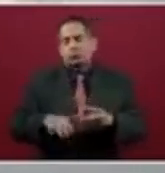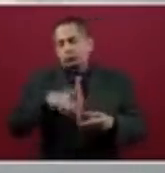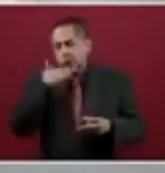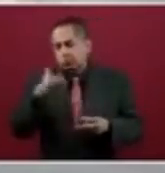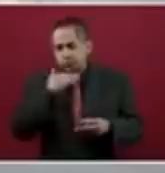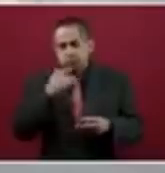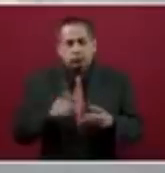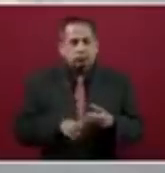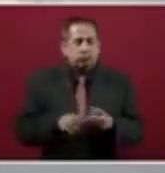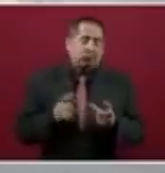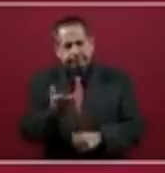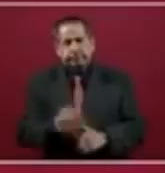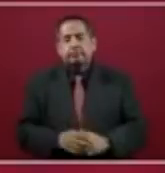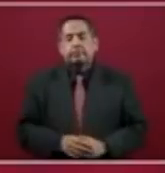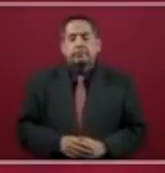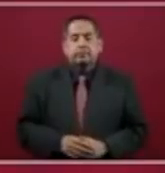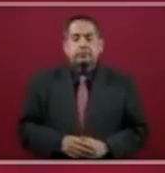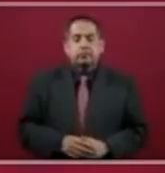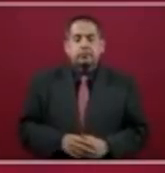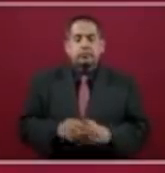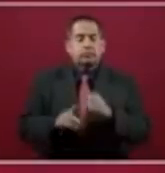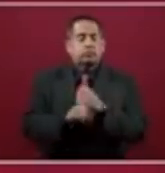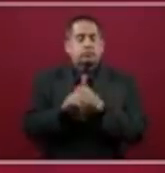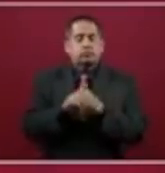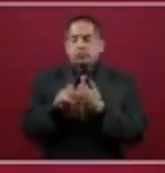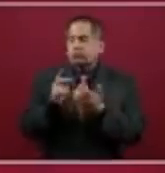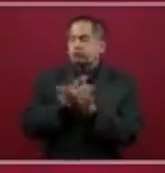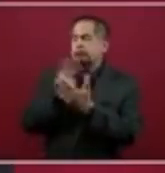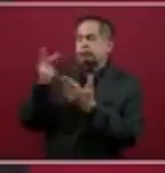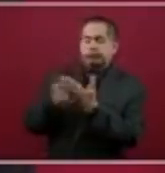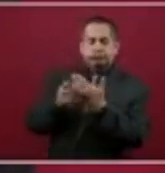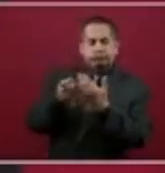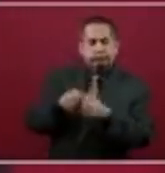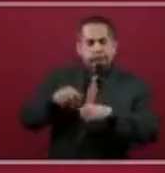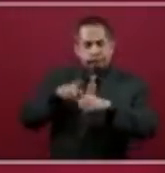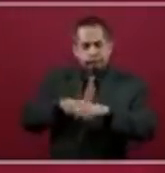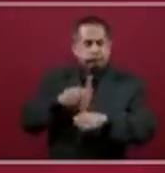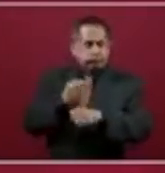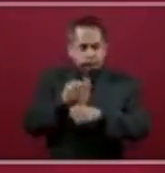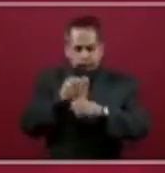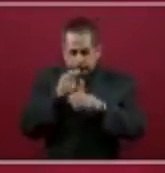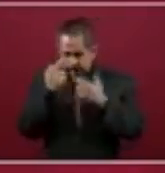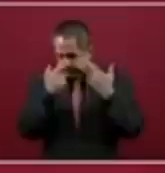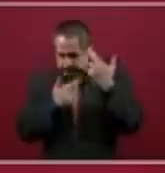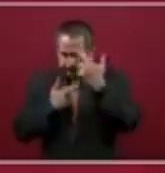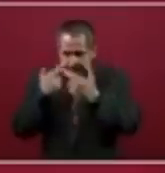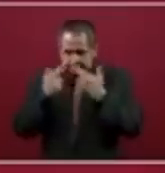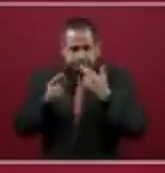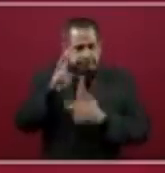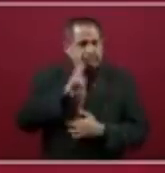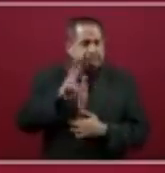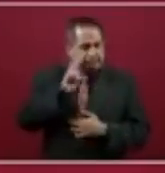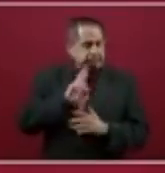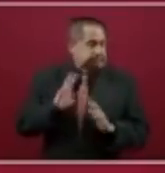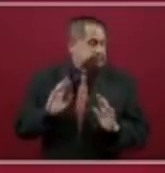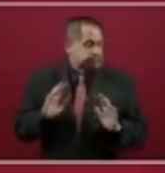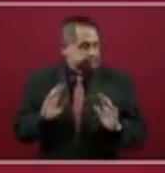Desarrollo Social, ahora del Bienestar. Acerca de los programas sociales, está haciendo una revisión.